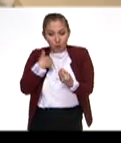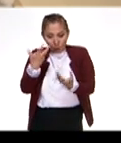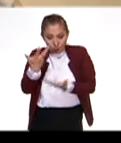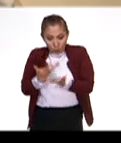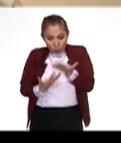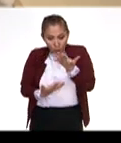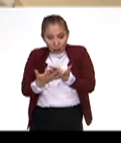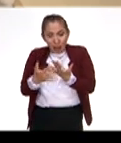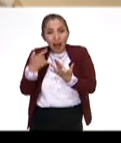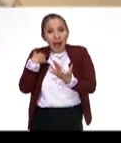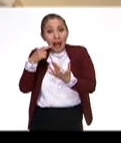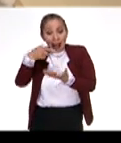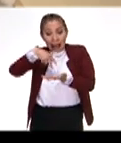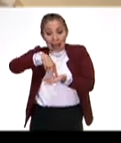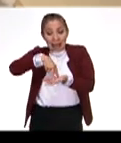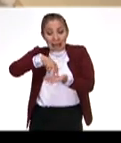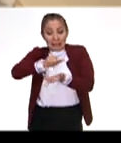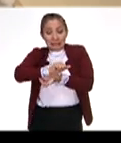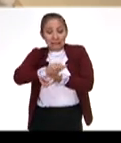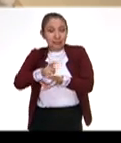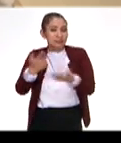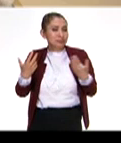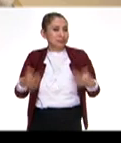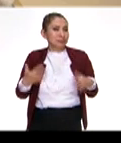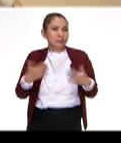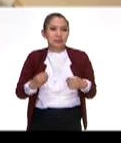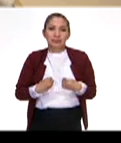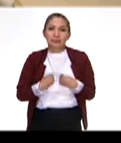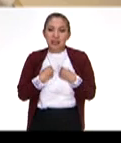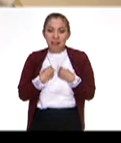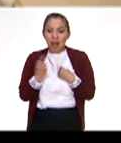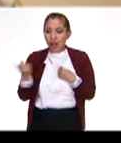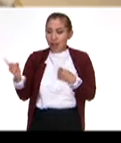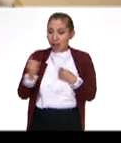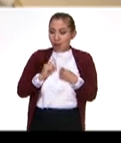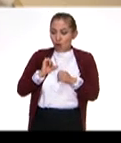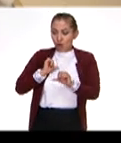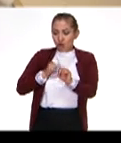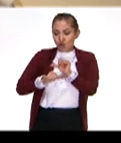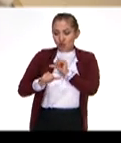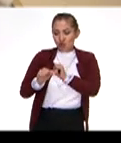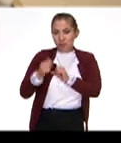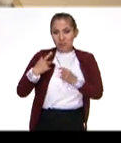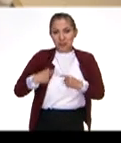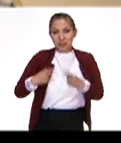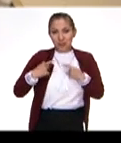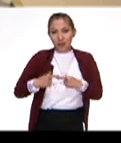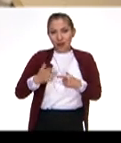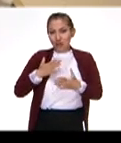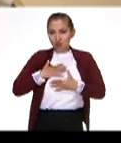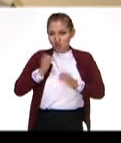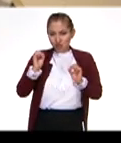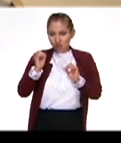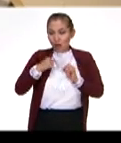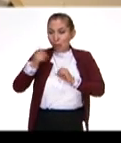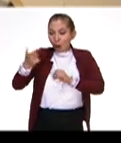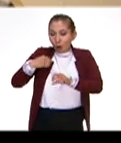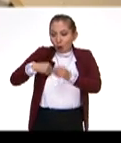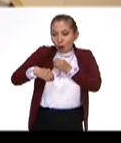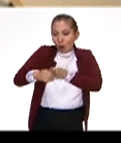escena, arriba de un escenario, prestando vida a otros personajes que tú no eres